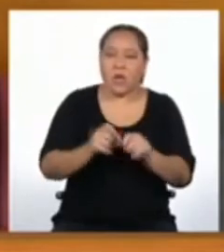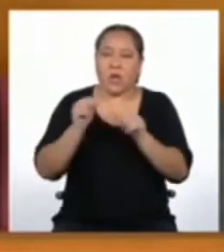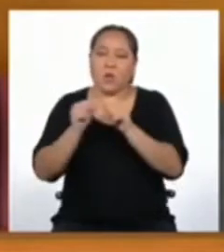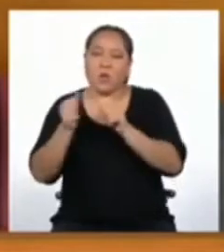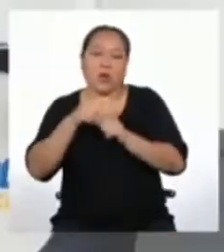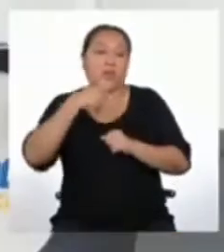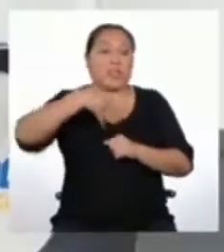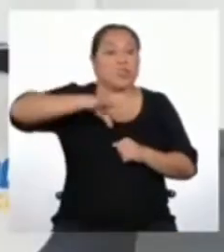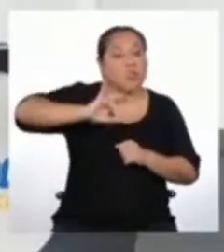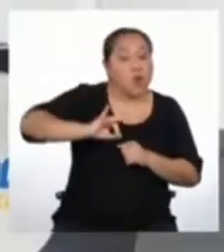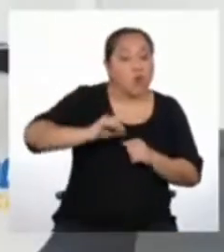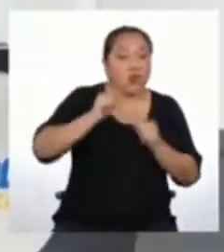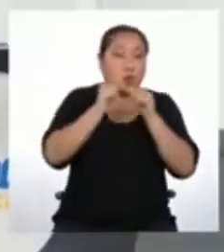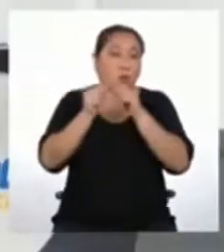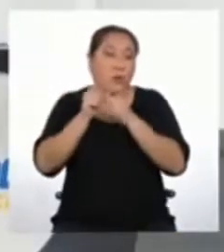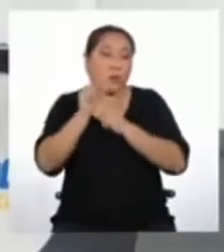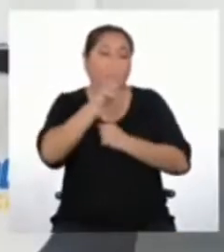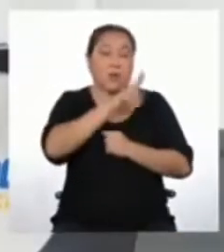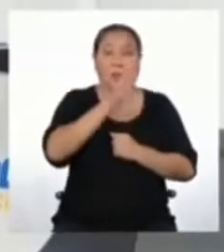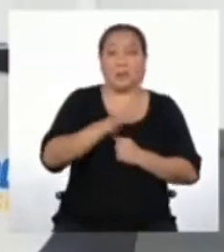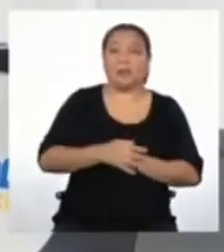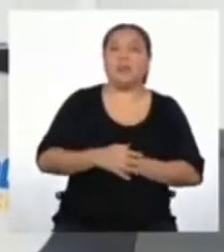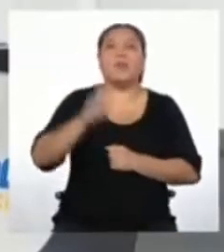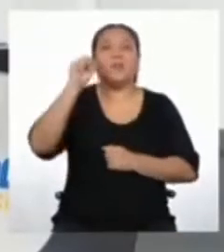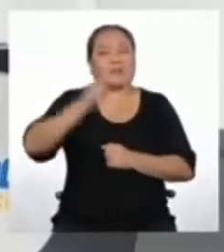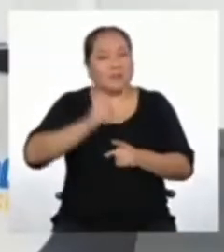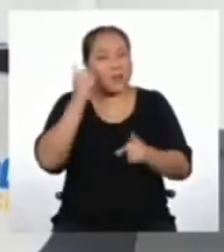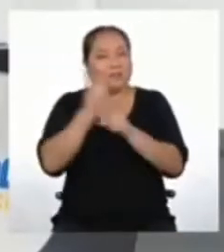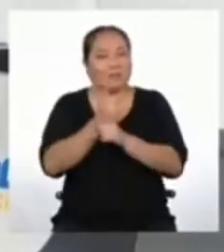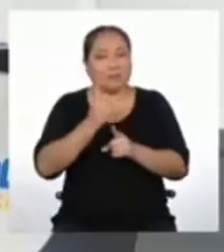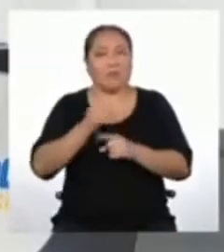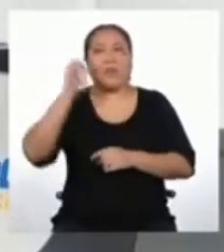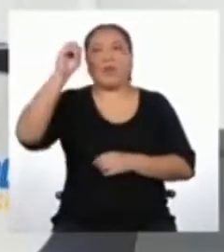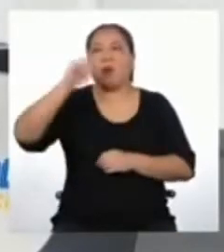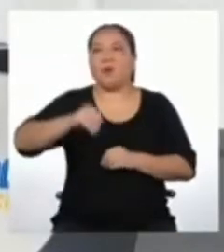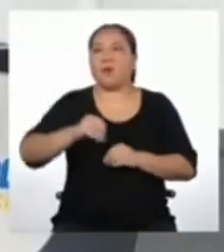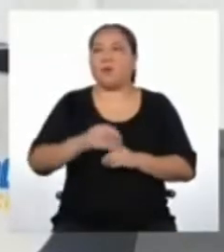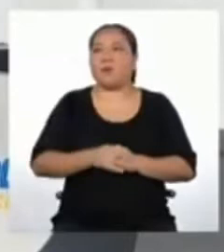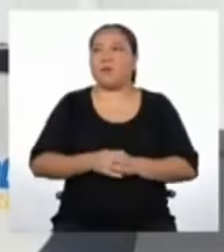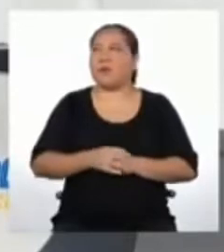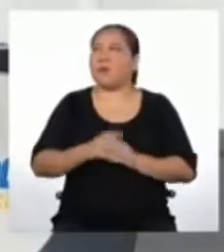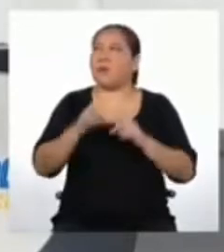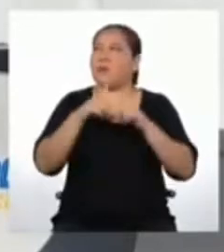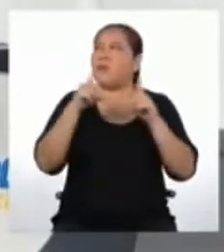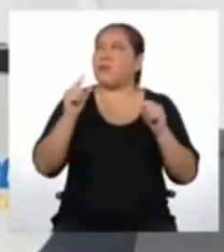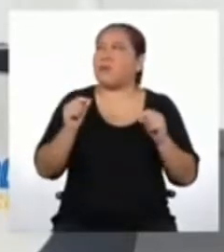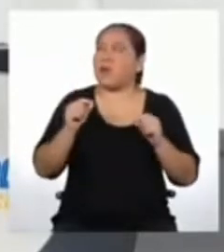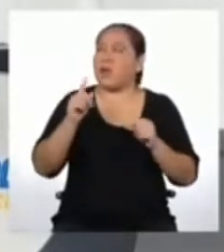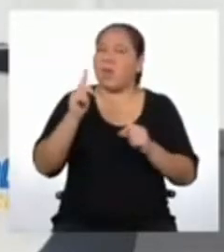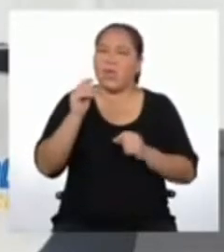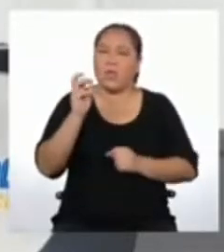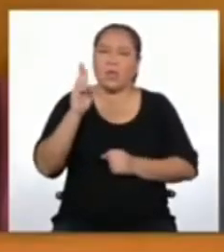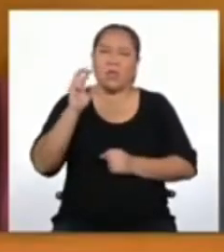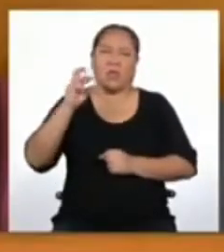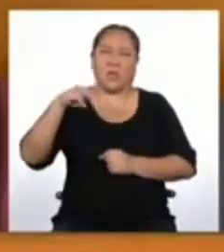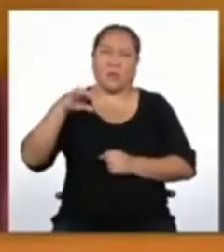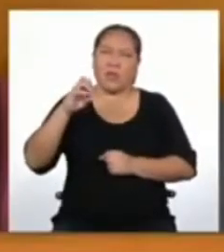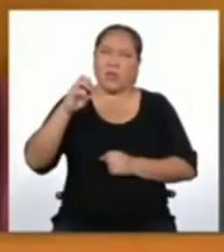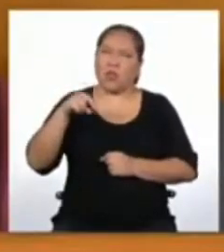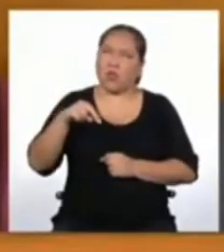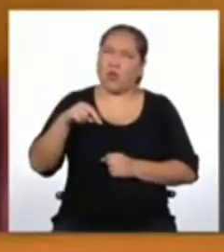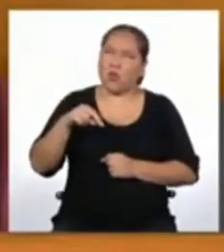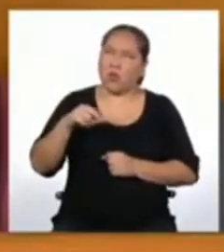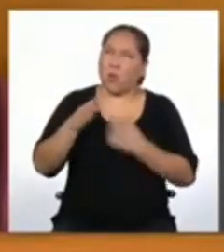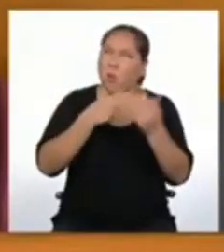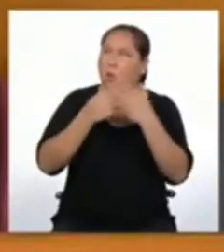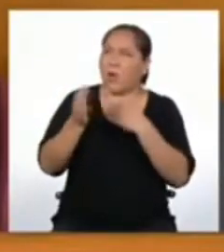o 35. ¡Claro! Aplicamos la fórmula del término... de ese término cualquiera. Ese